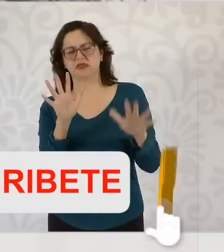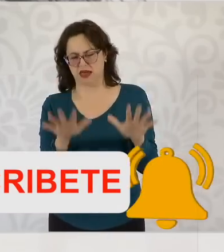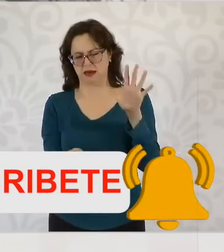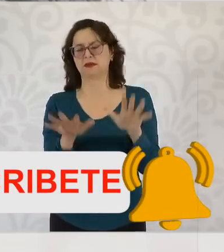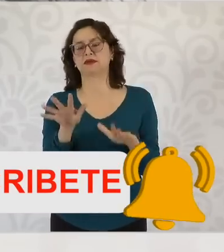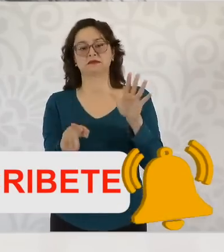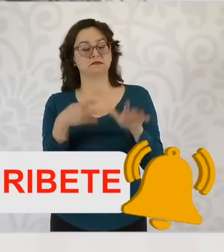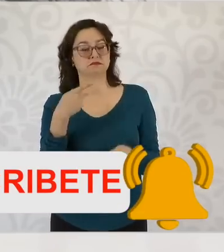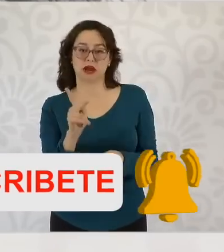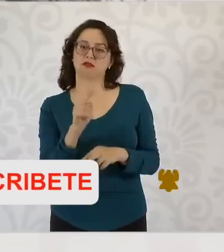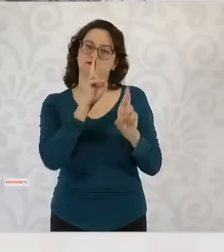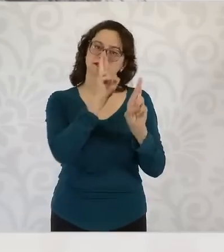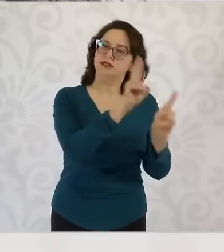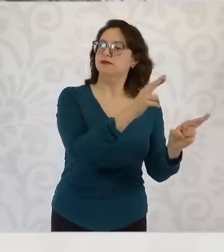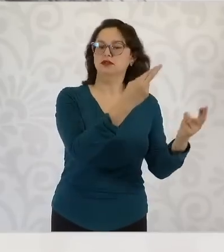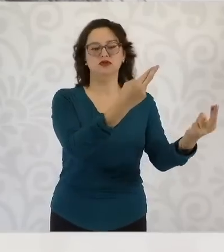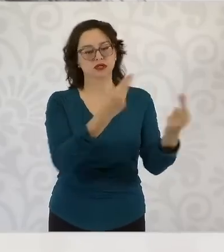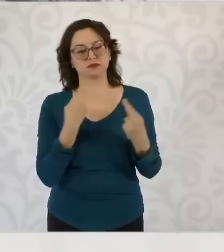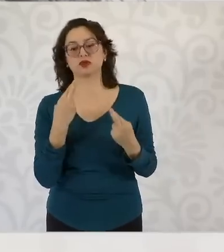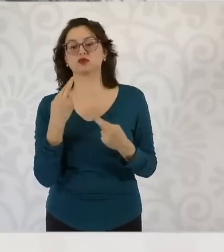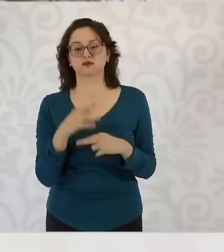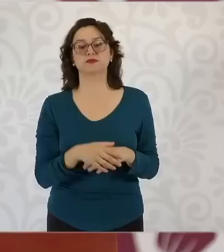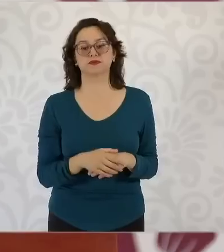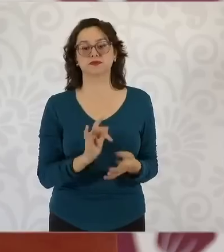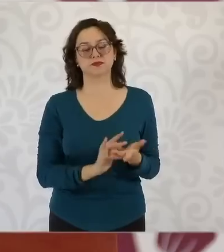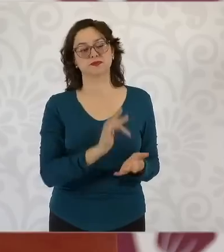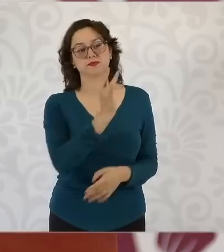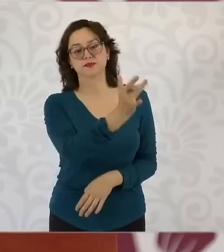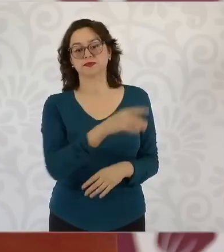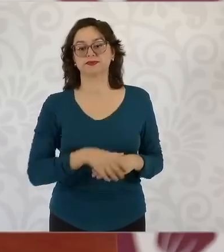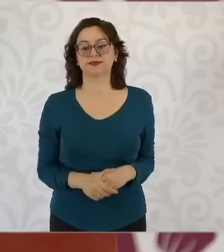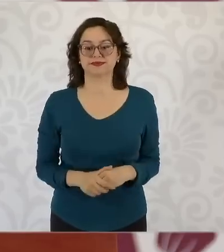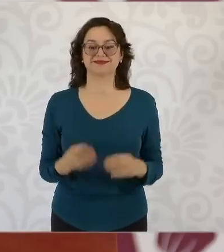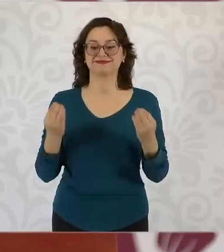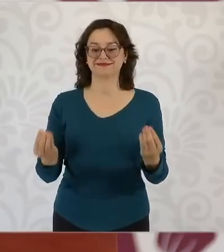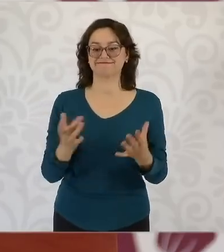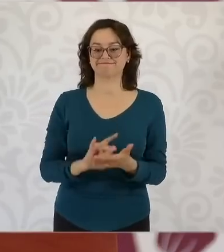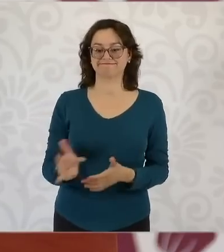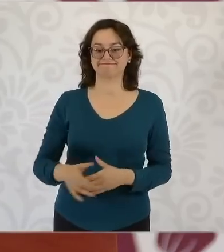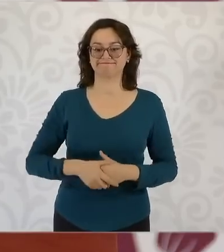pero ha habido mucho respeto, y agradecemos eso. Muchas gracias.